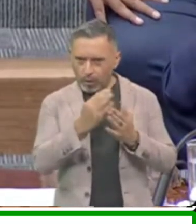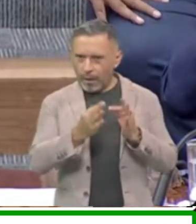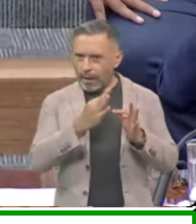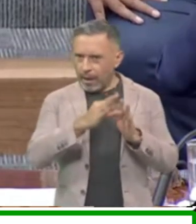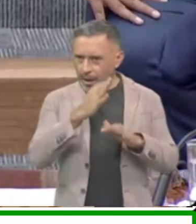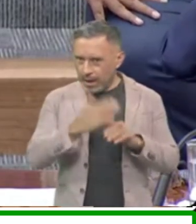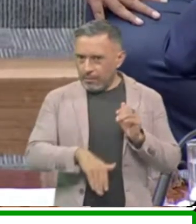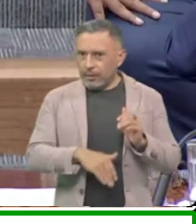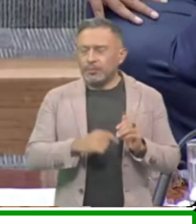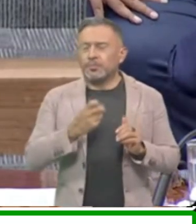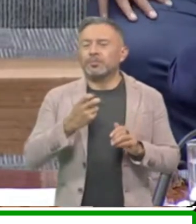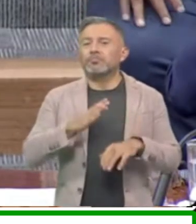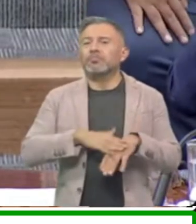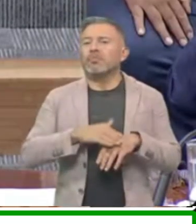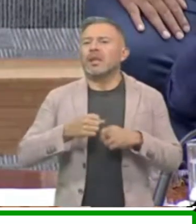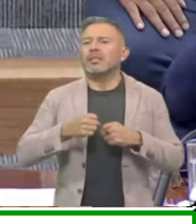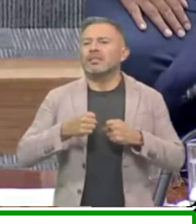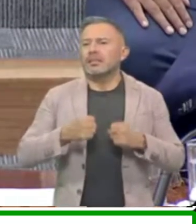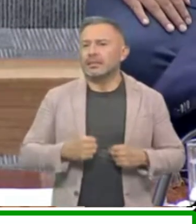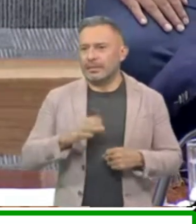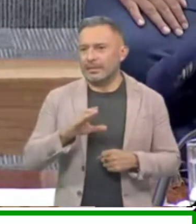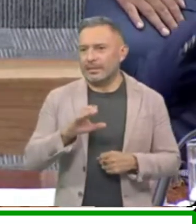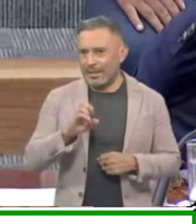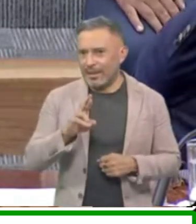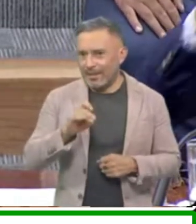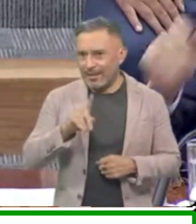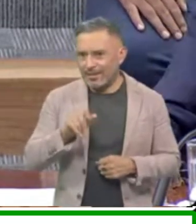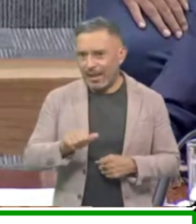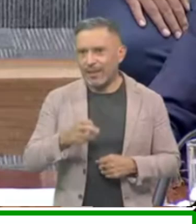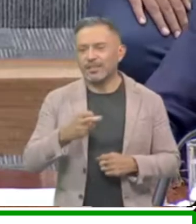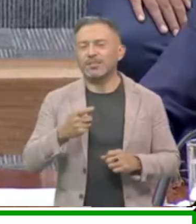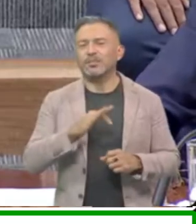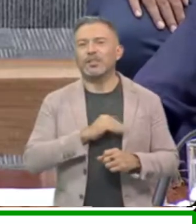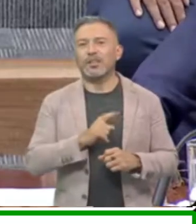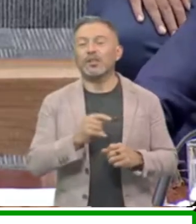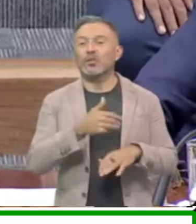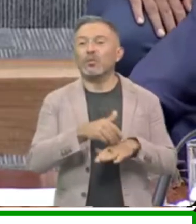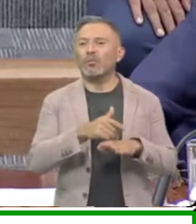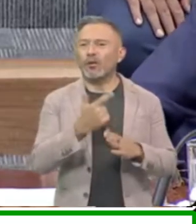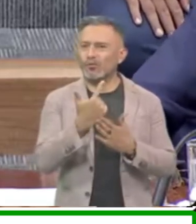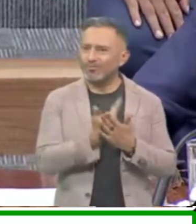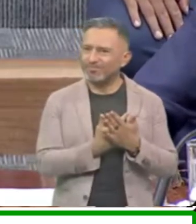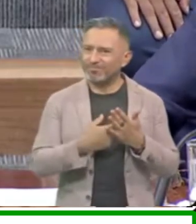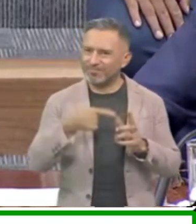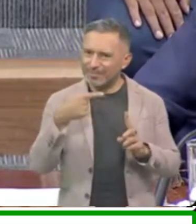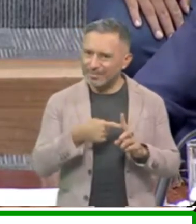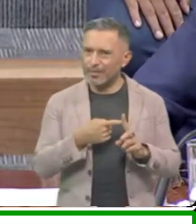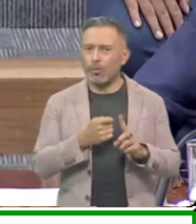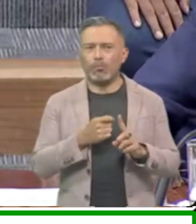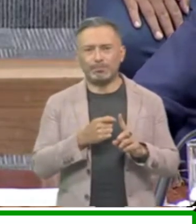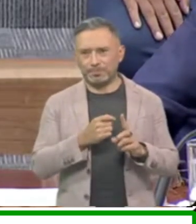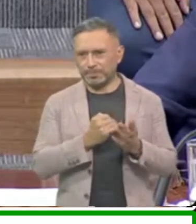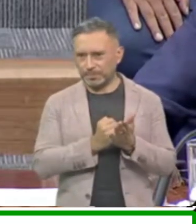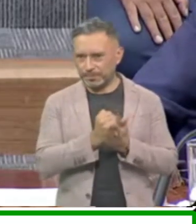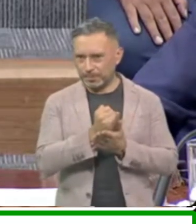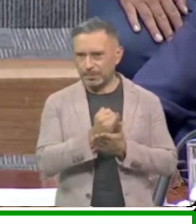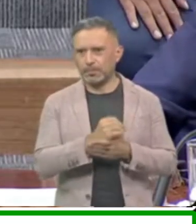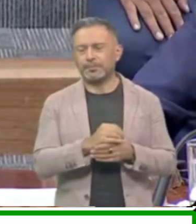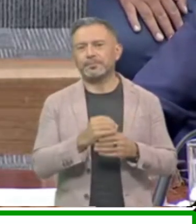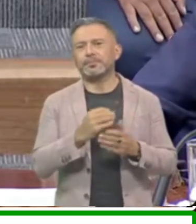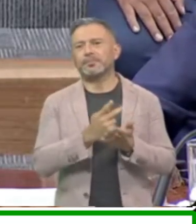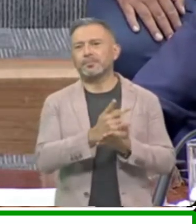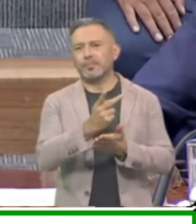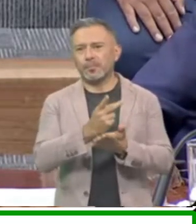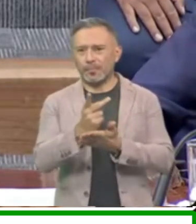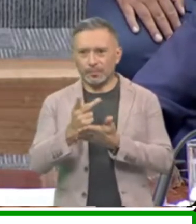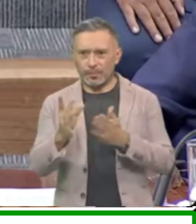a esa certeza y ese lindero. Nos aproximamos a los números finales y finalmente vendrá el conteo, las constancias y